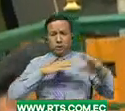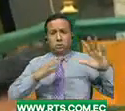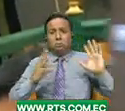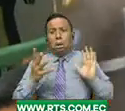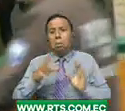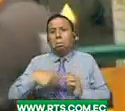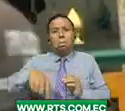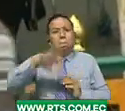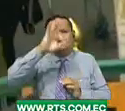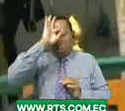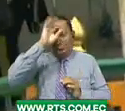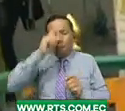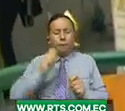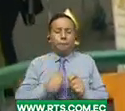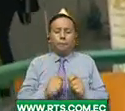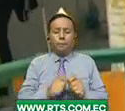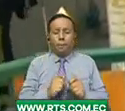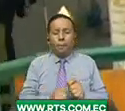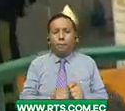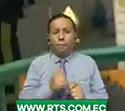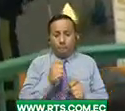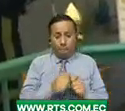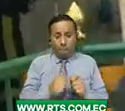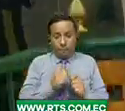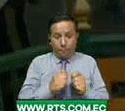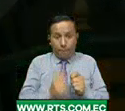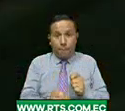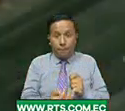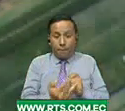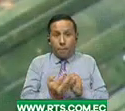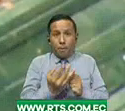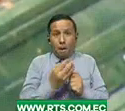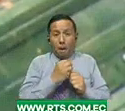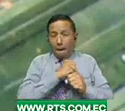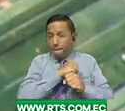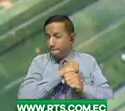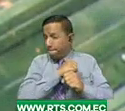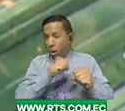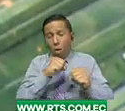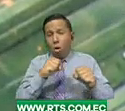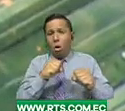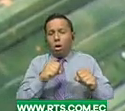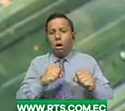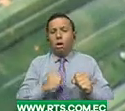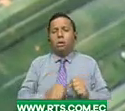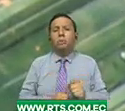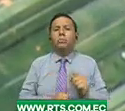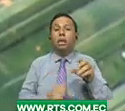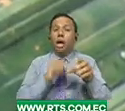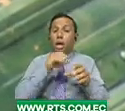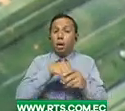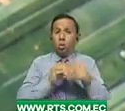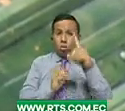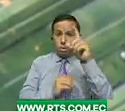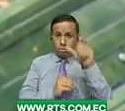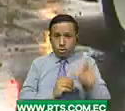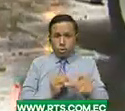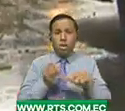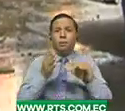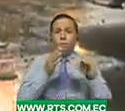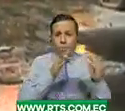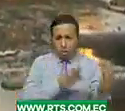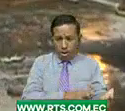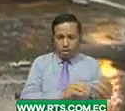prendieron algún fuego y se produjo el incendio. Una persona donde fue la explosión está fallecida, otra